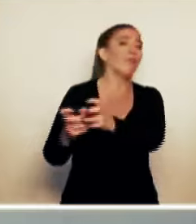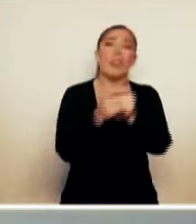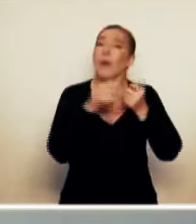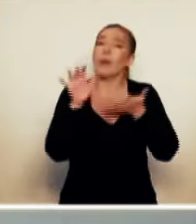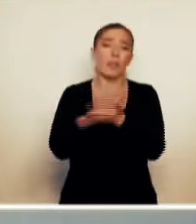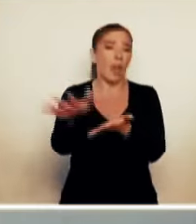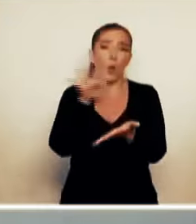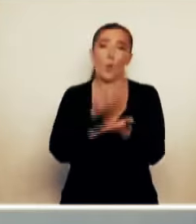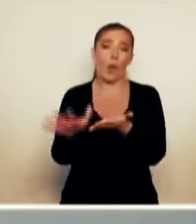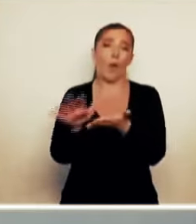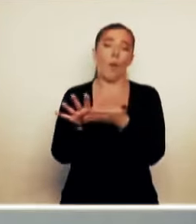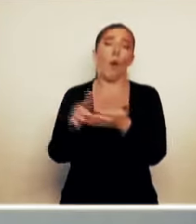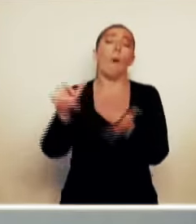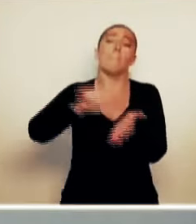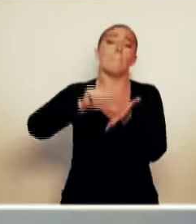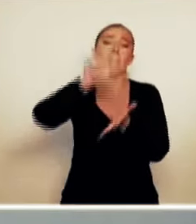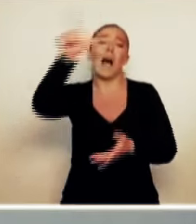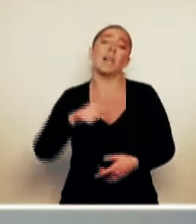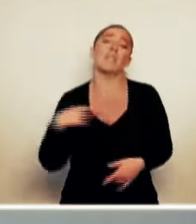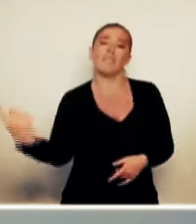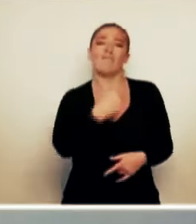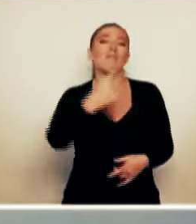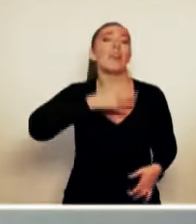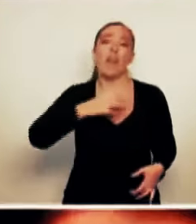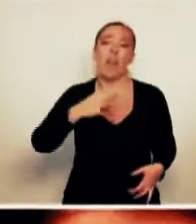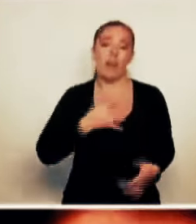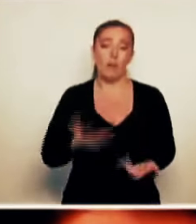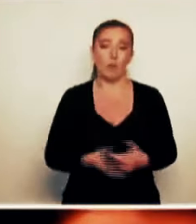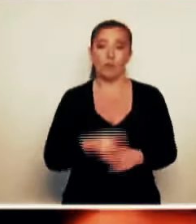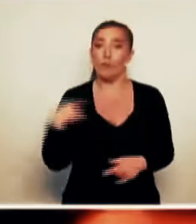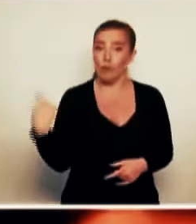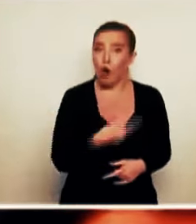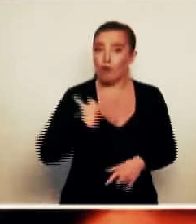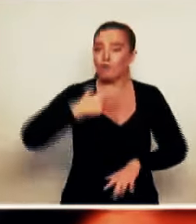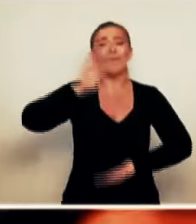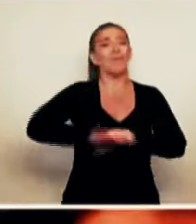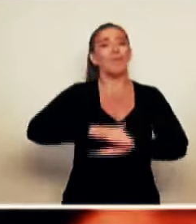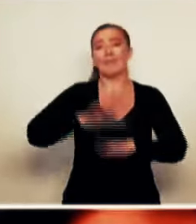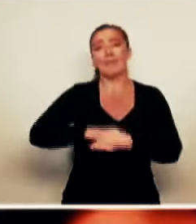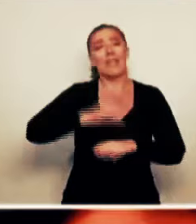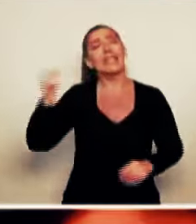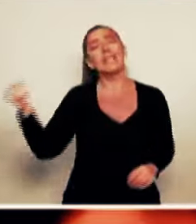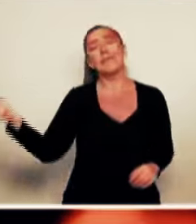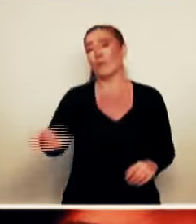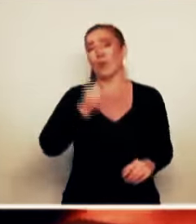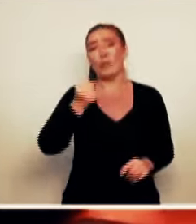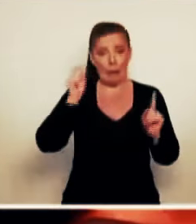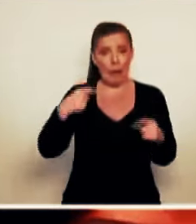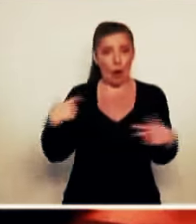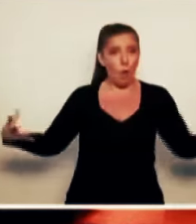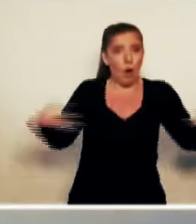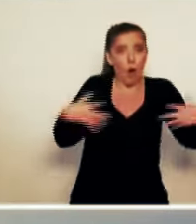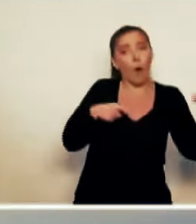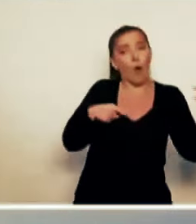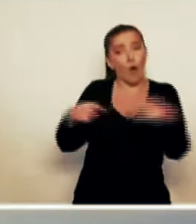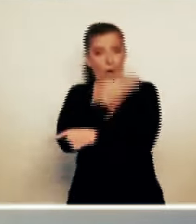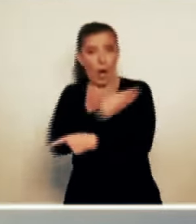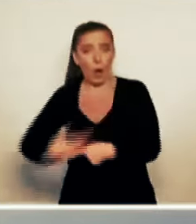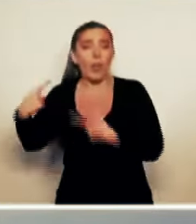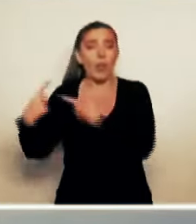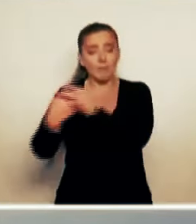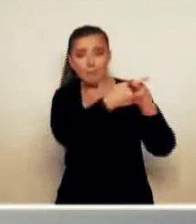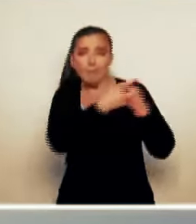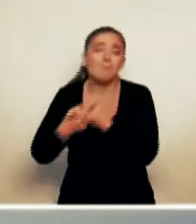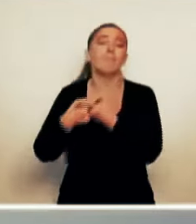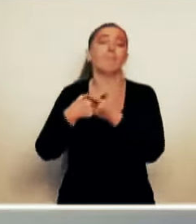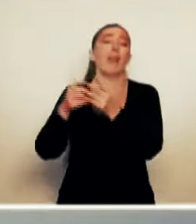rediscutir el país que queremos. Nosotros tenemos una inmensa responsabilidad también como oposición de rediscutir